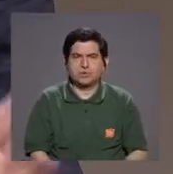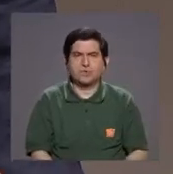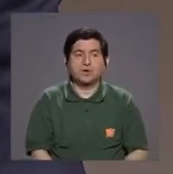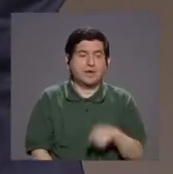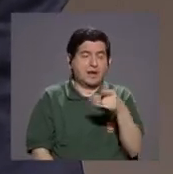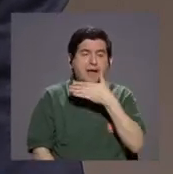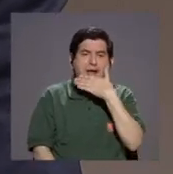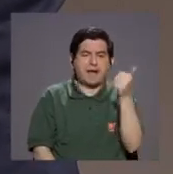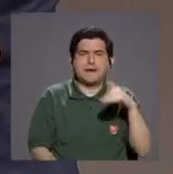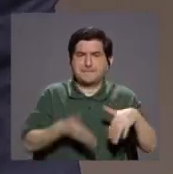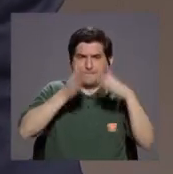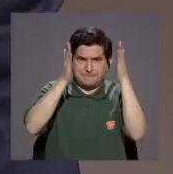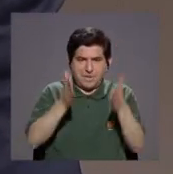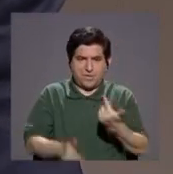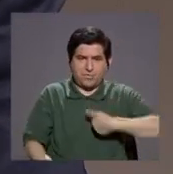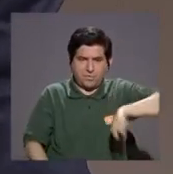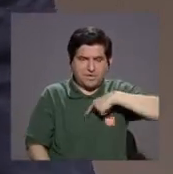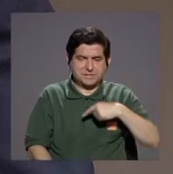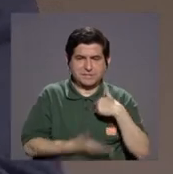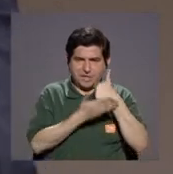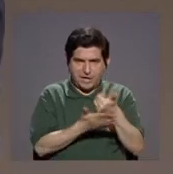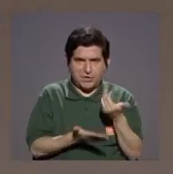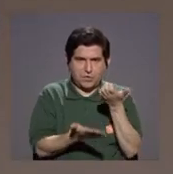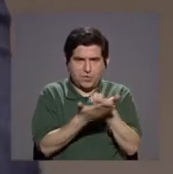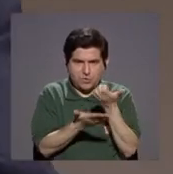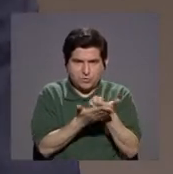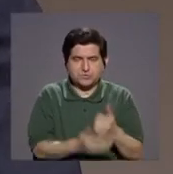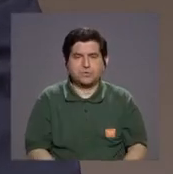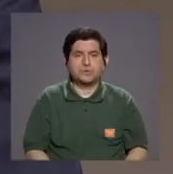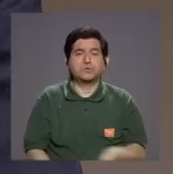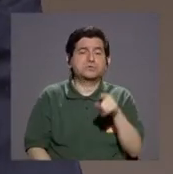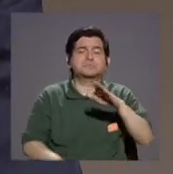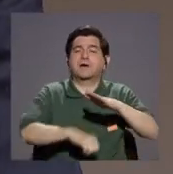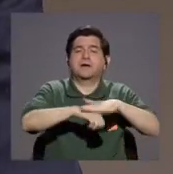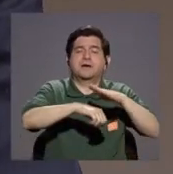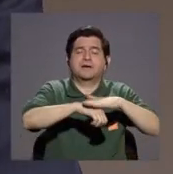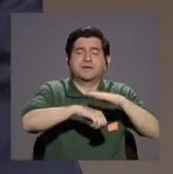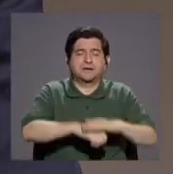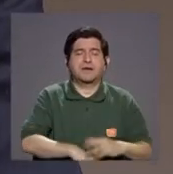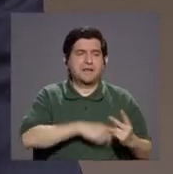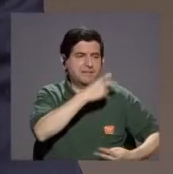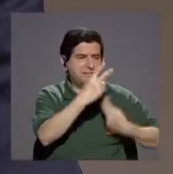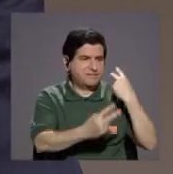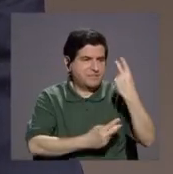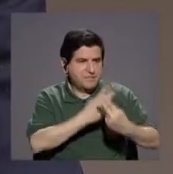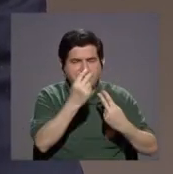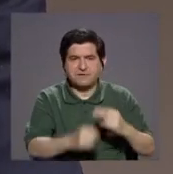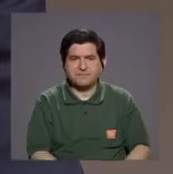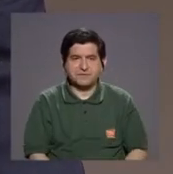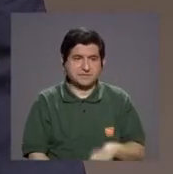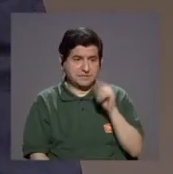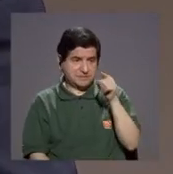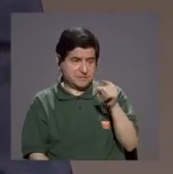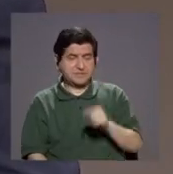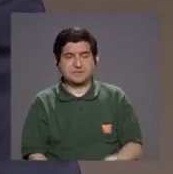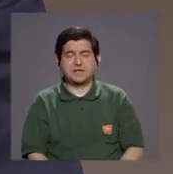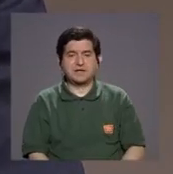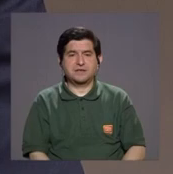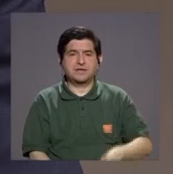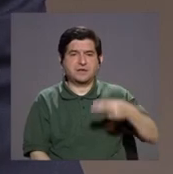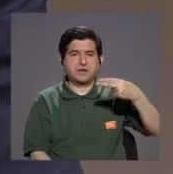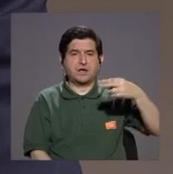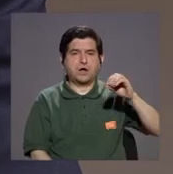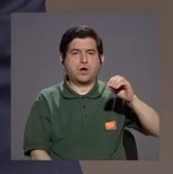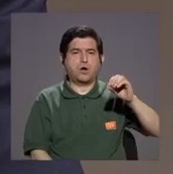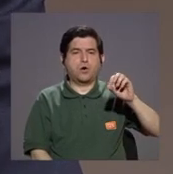los mejores alumnos que nosotros buscamos para ir a hacer pasantías a allá a houston y